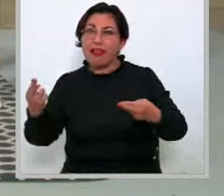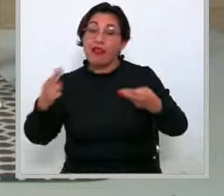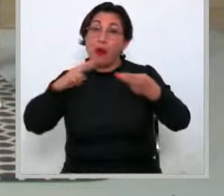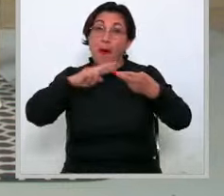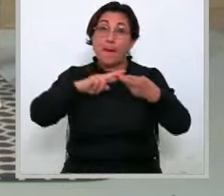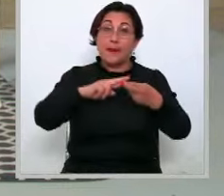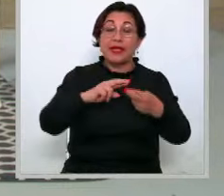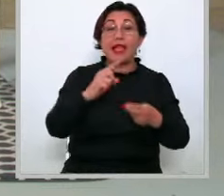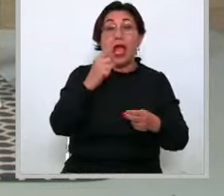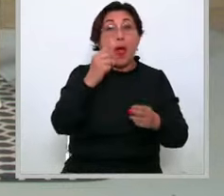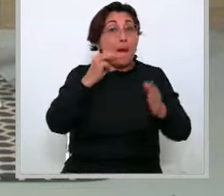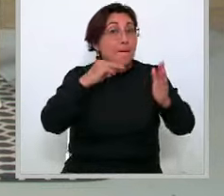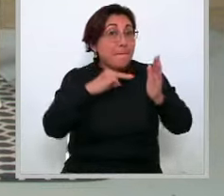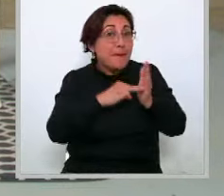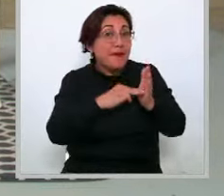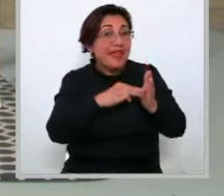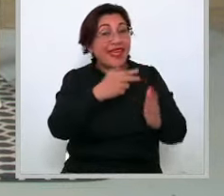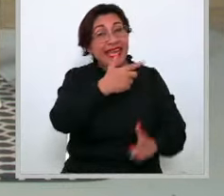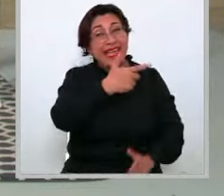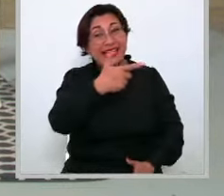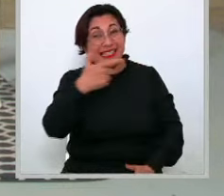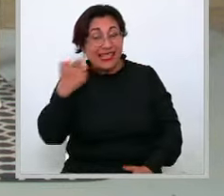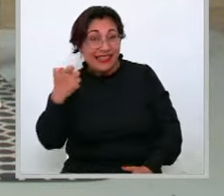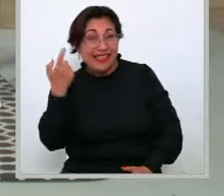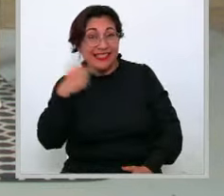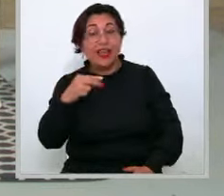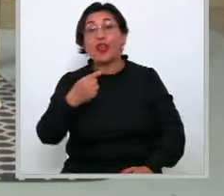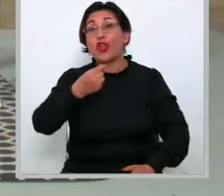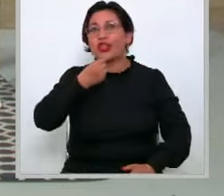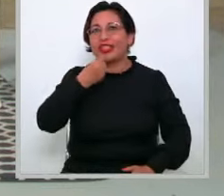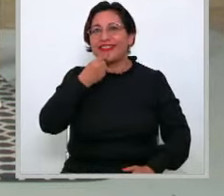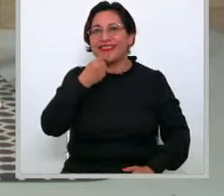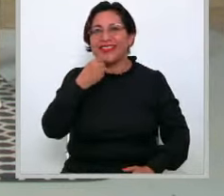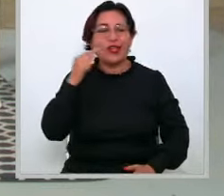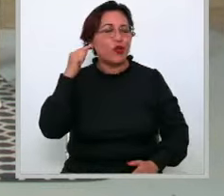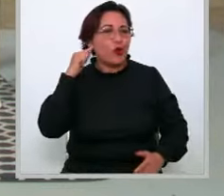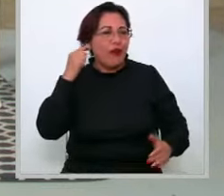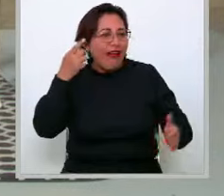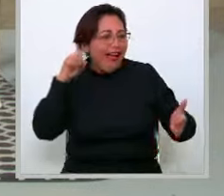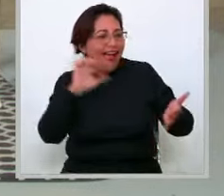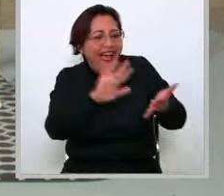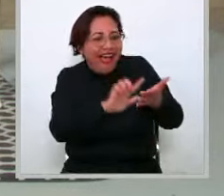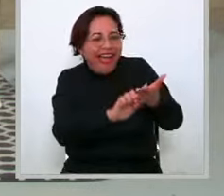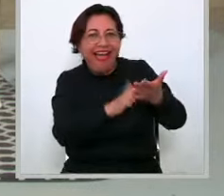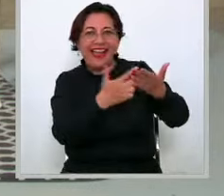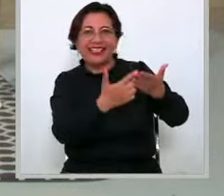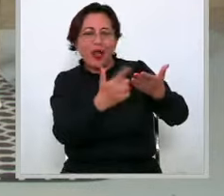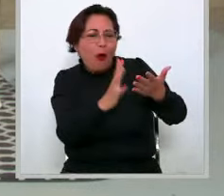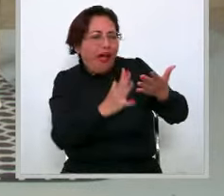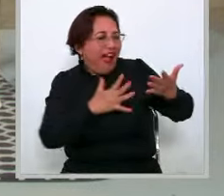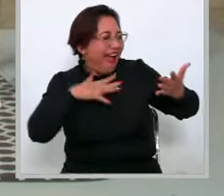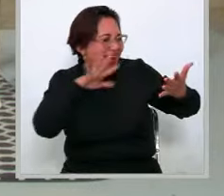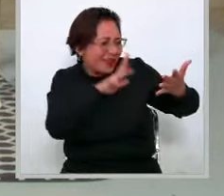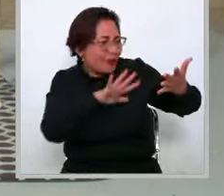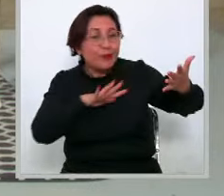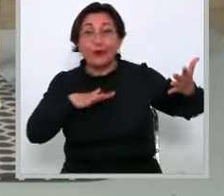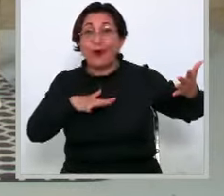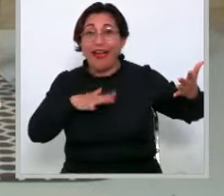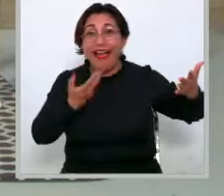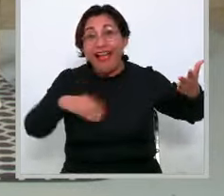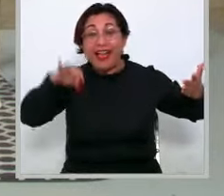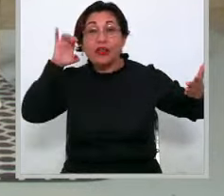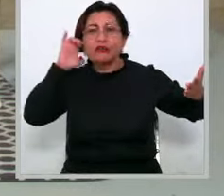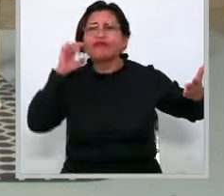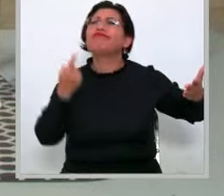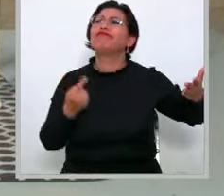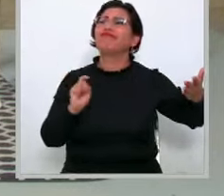de 1,703 niños que ahorita están de manera simultánea escuchando un libro, teniendo algunas actividades que fomentan el desarrollo integral. Pero, ¿en